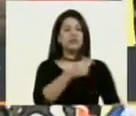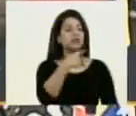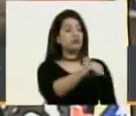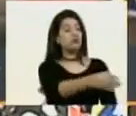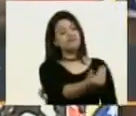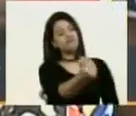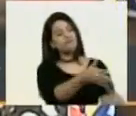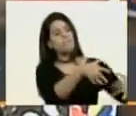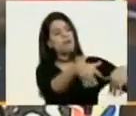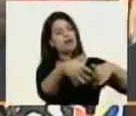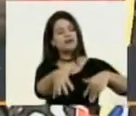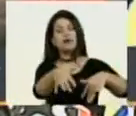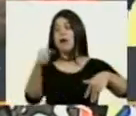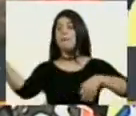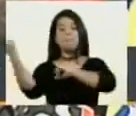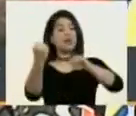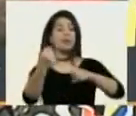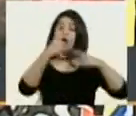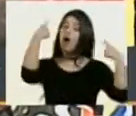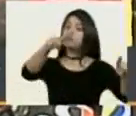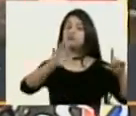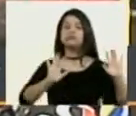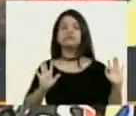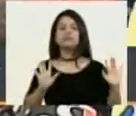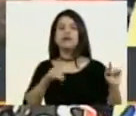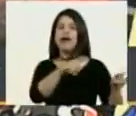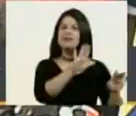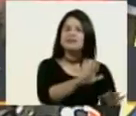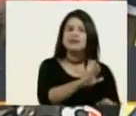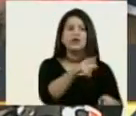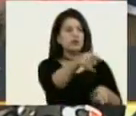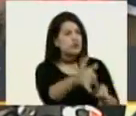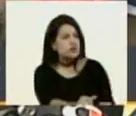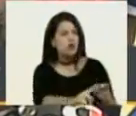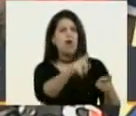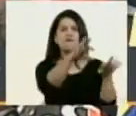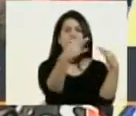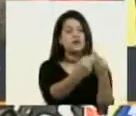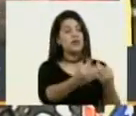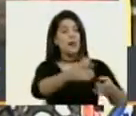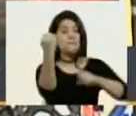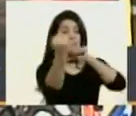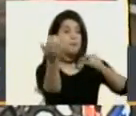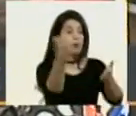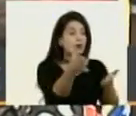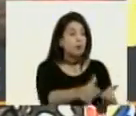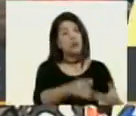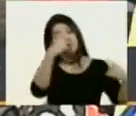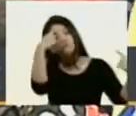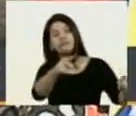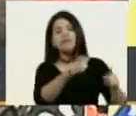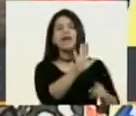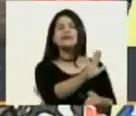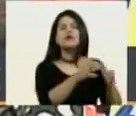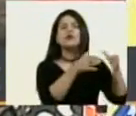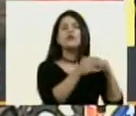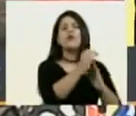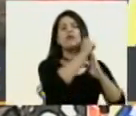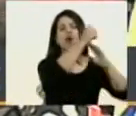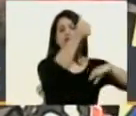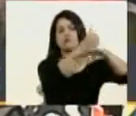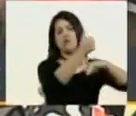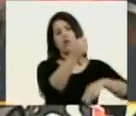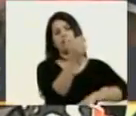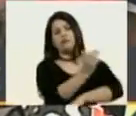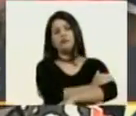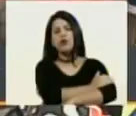hijos, para asesinar a sus familiares. Y ahora andan todos ellos y todas ellas diciendo